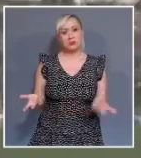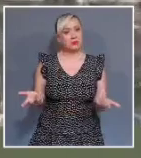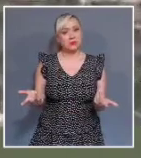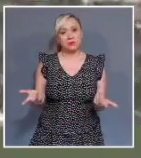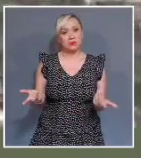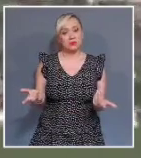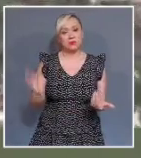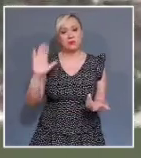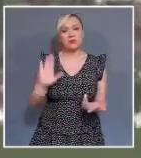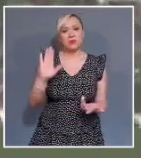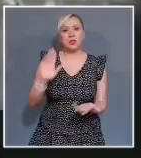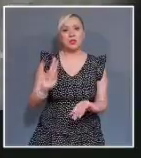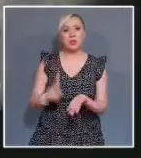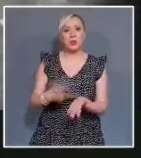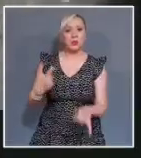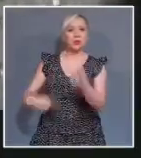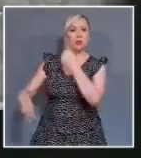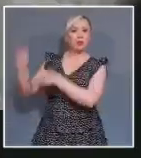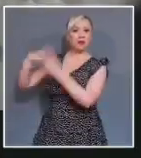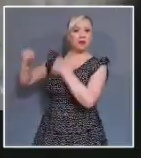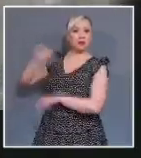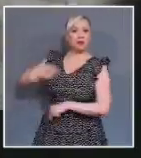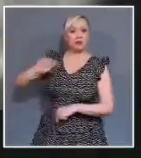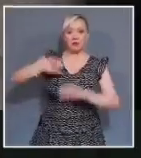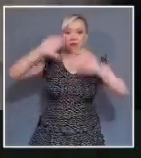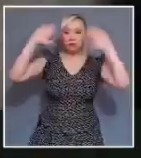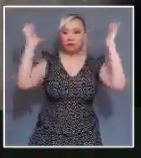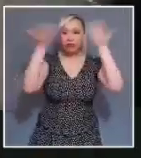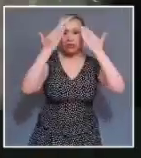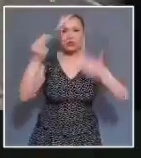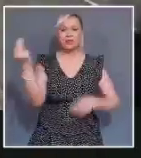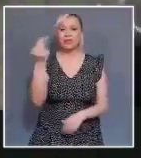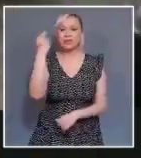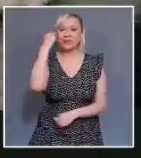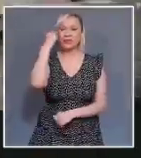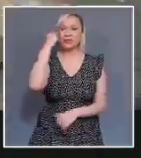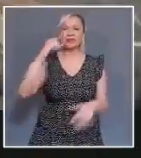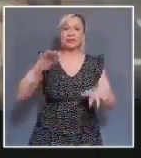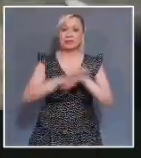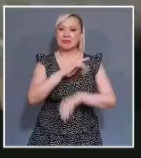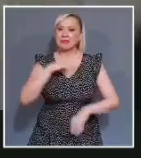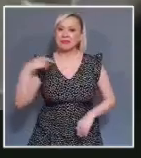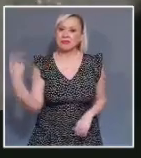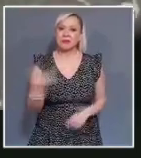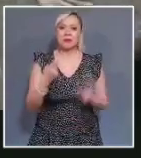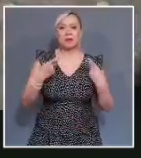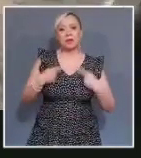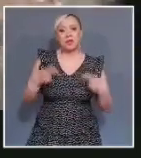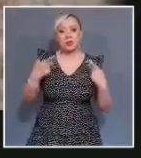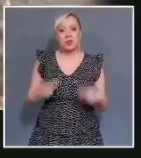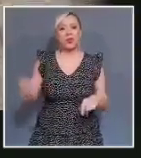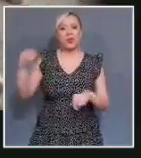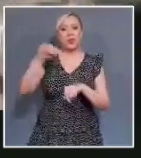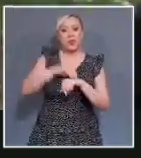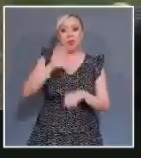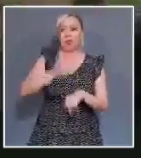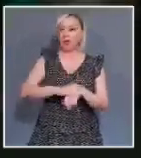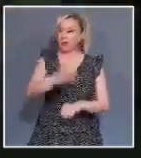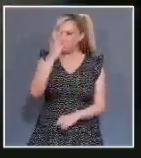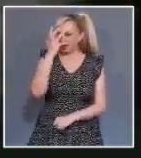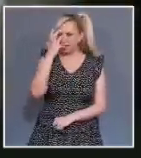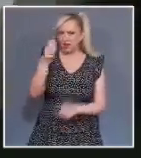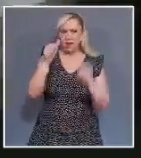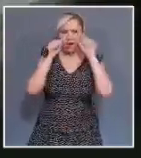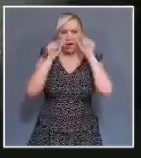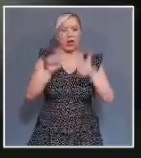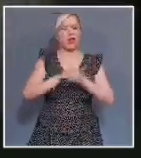y en la civilización, concluyen, se debe reconfigurar a las sociedades y adoptar estrategias serias que garanticen los derechos de las